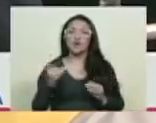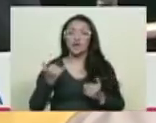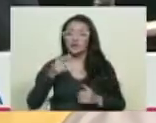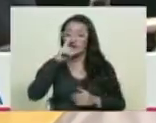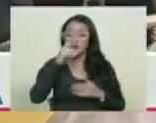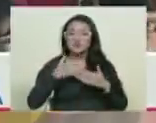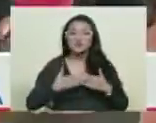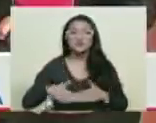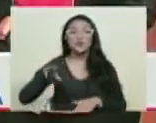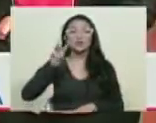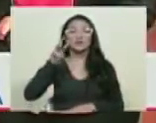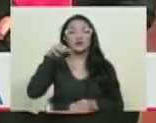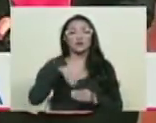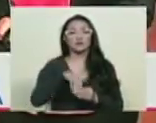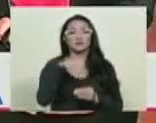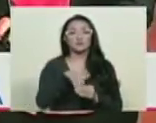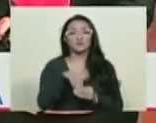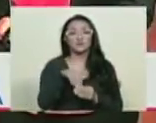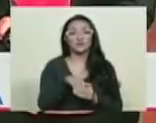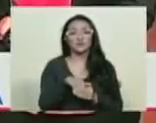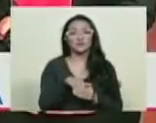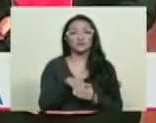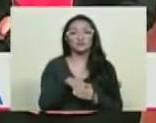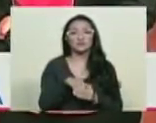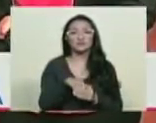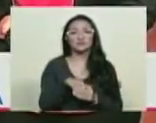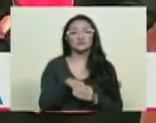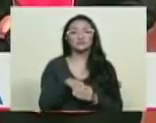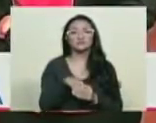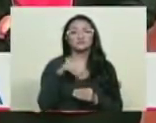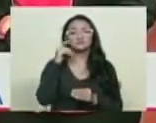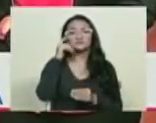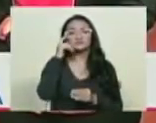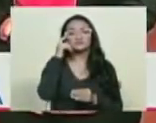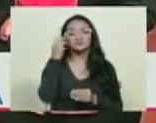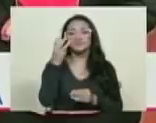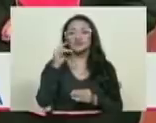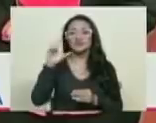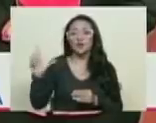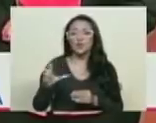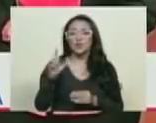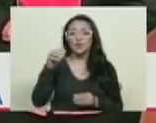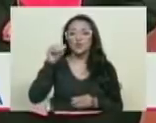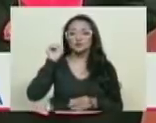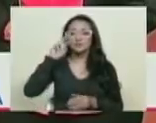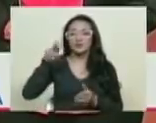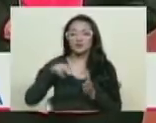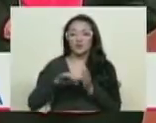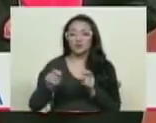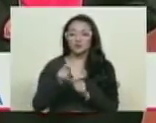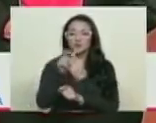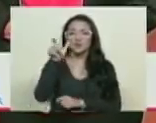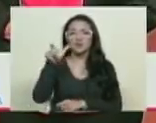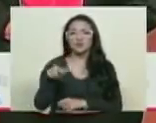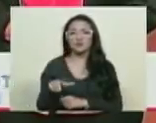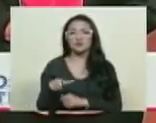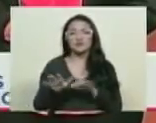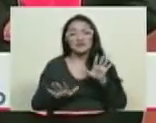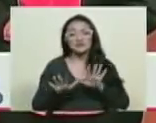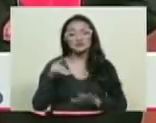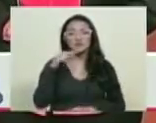entonces tres elecciones bien características a las 3 30 de julio asamblea nacional constituyente 15 de